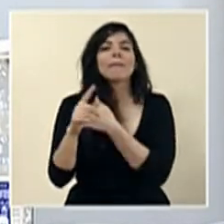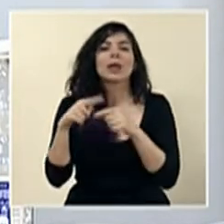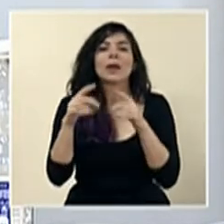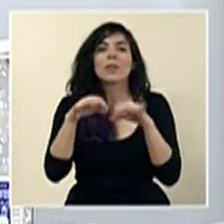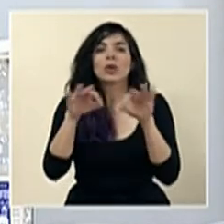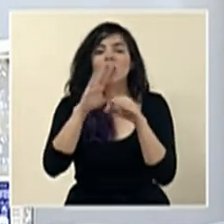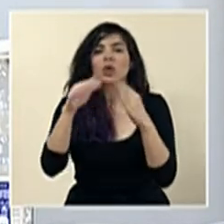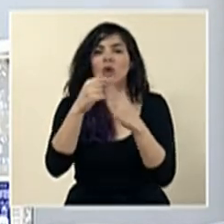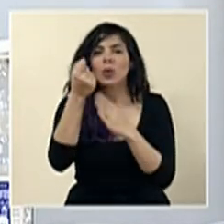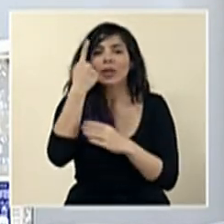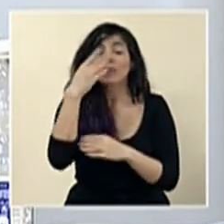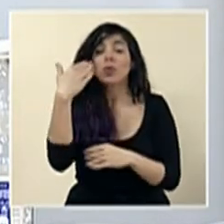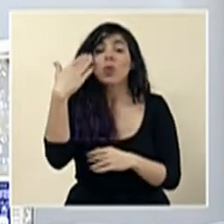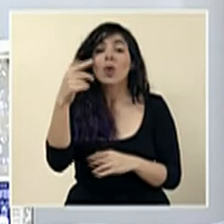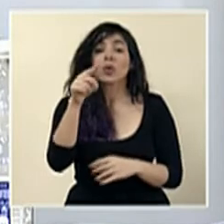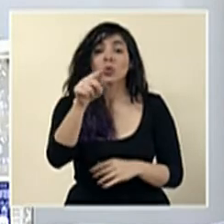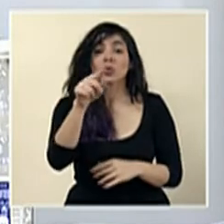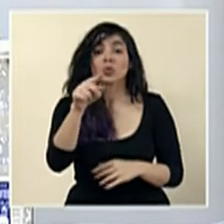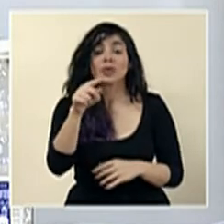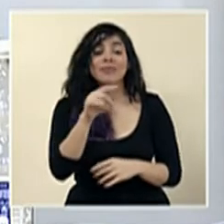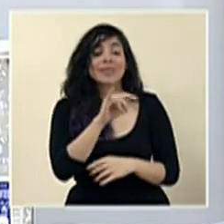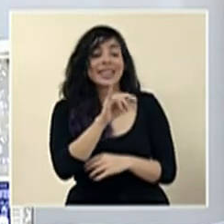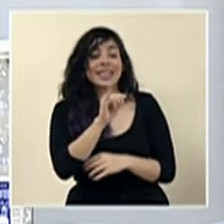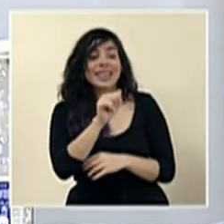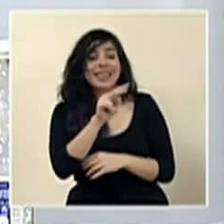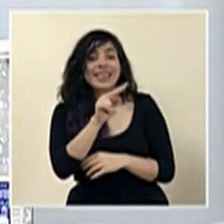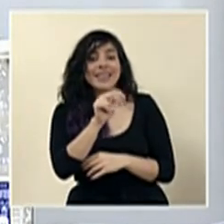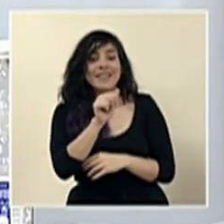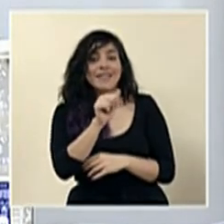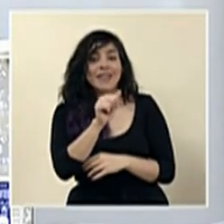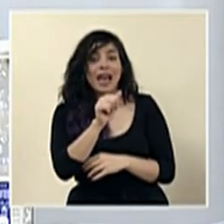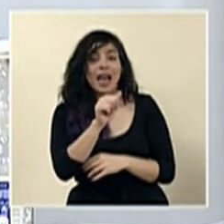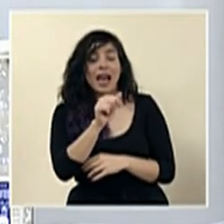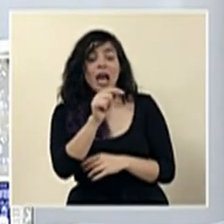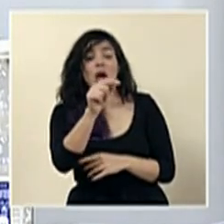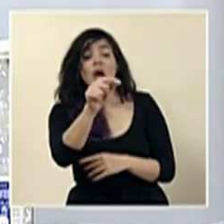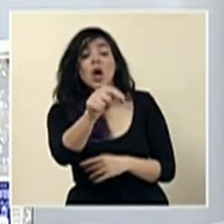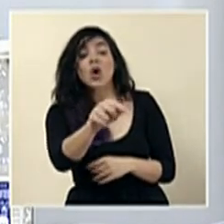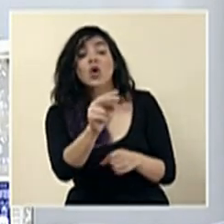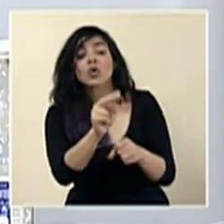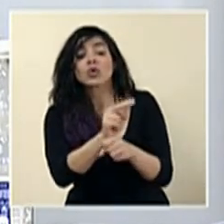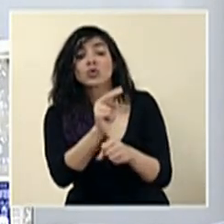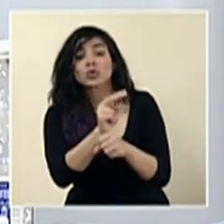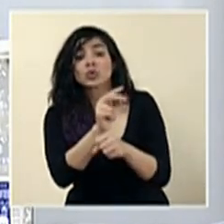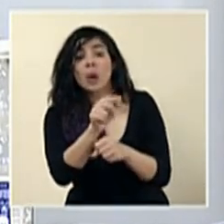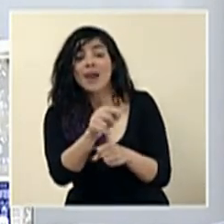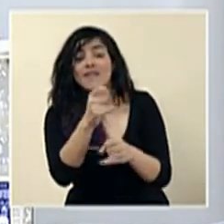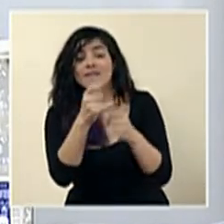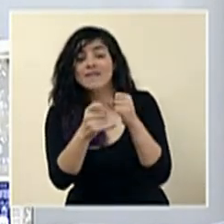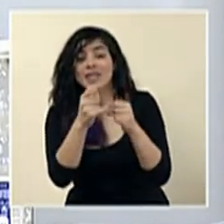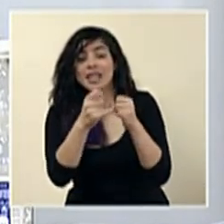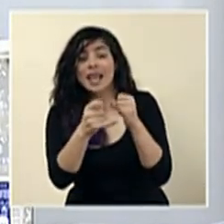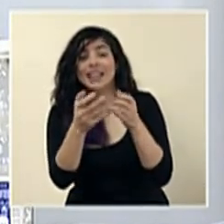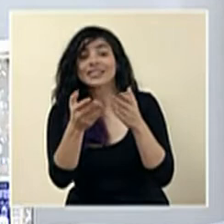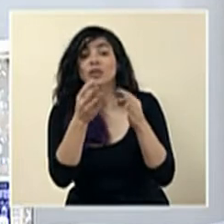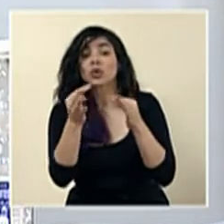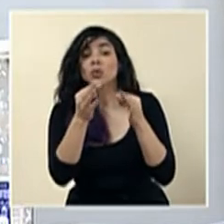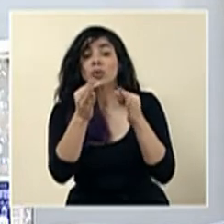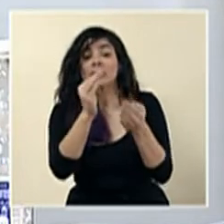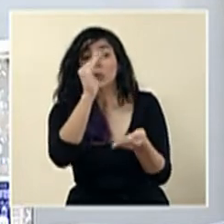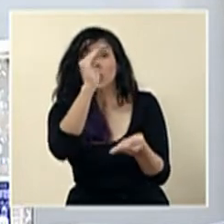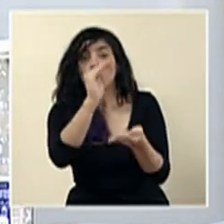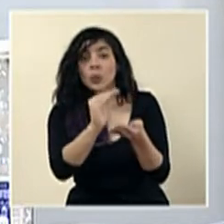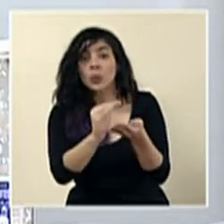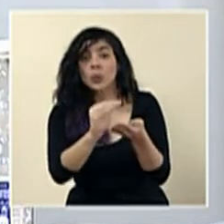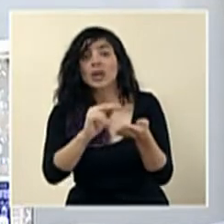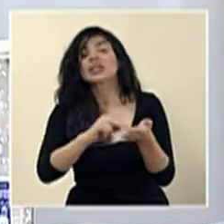entendamos. Cuando usted reduce el IVA al usuario final de los servicios de turismo, usted le